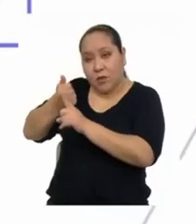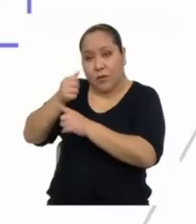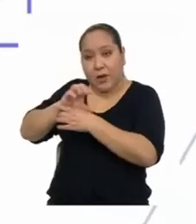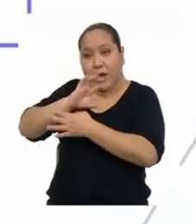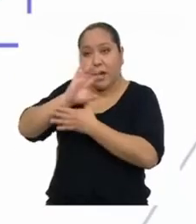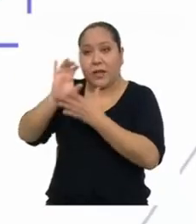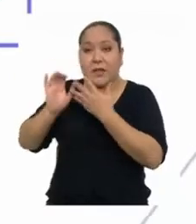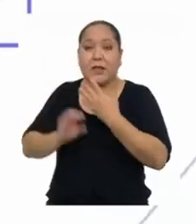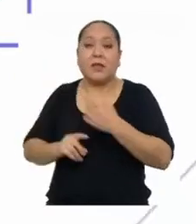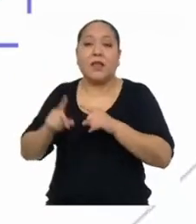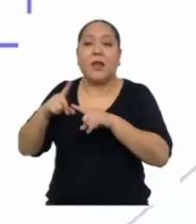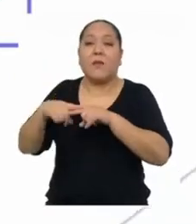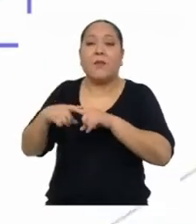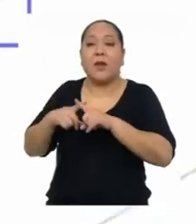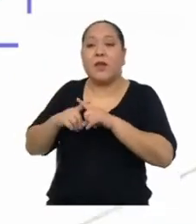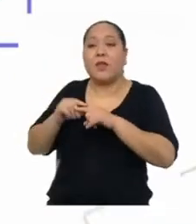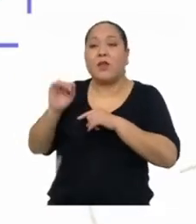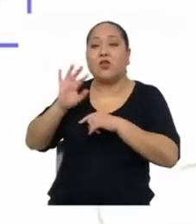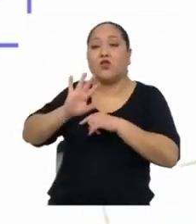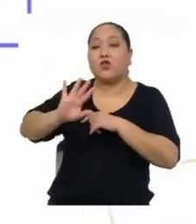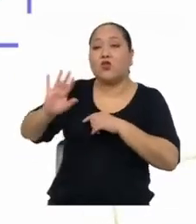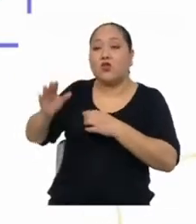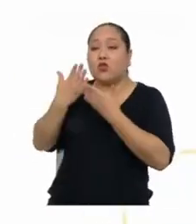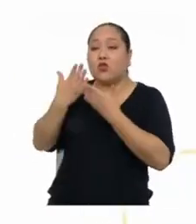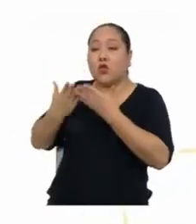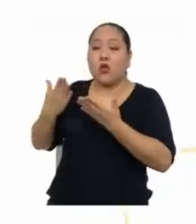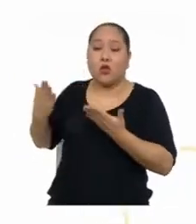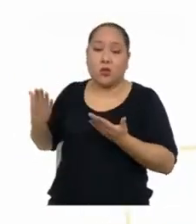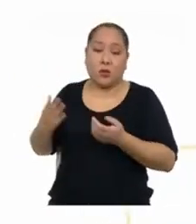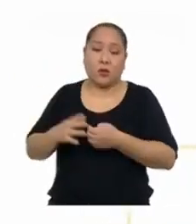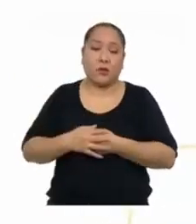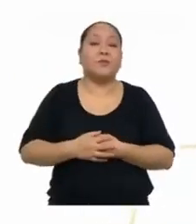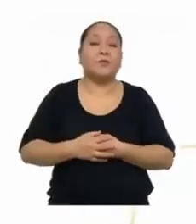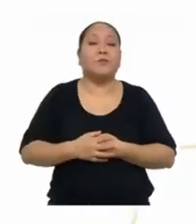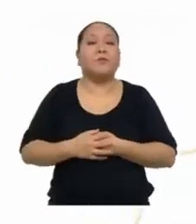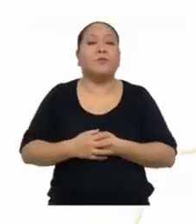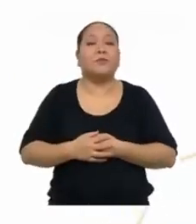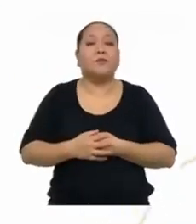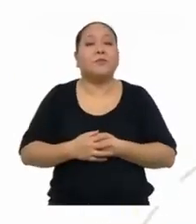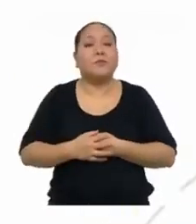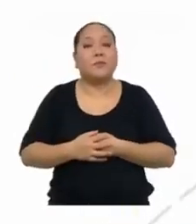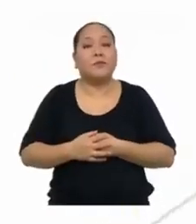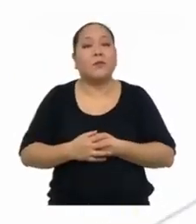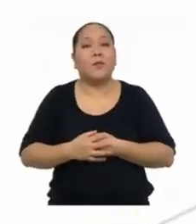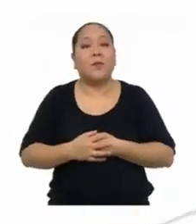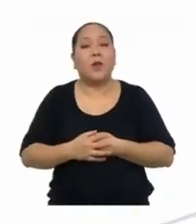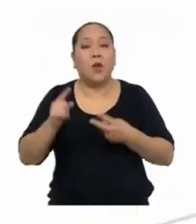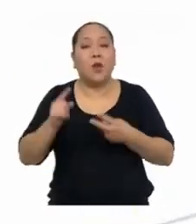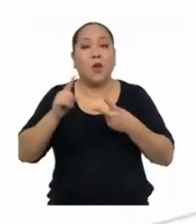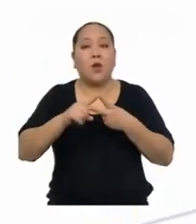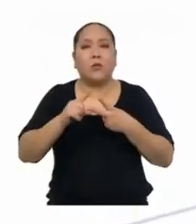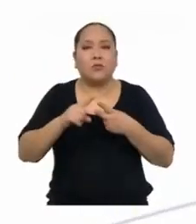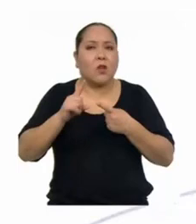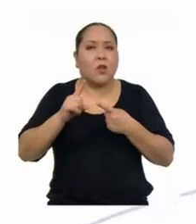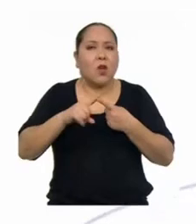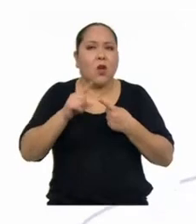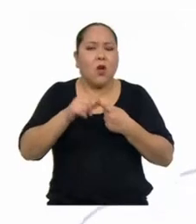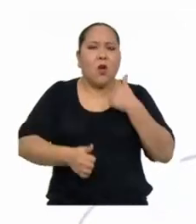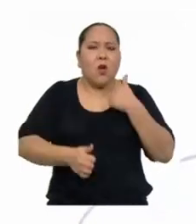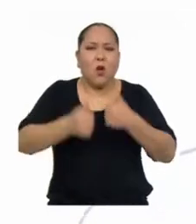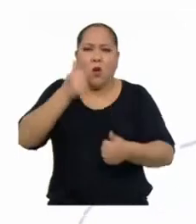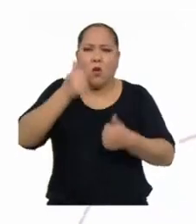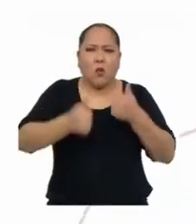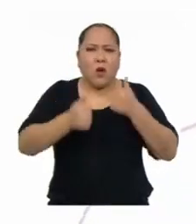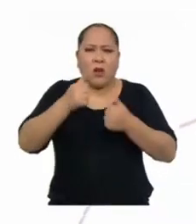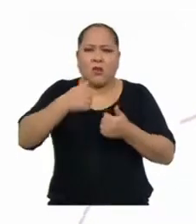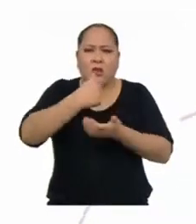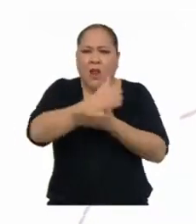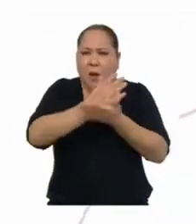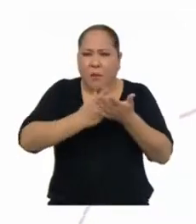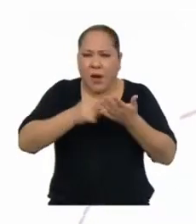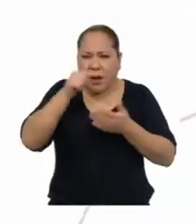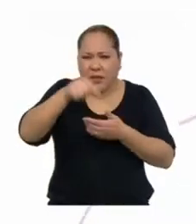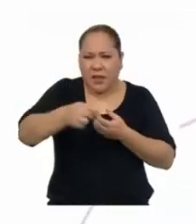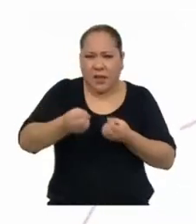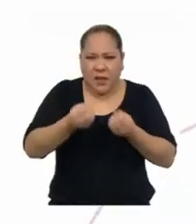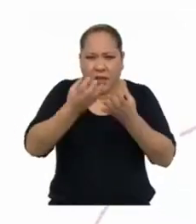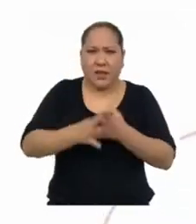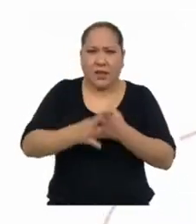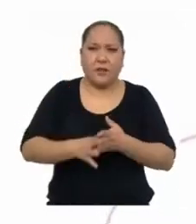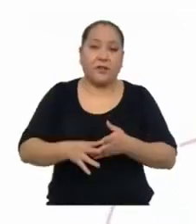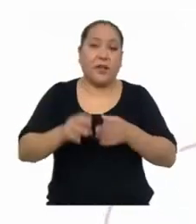los elementos particulares que las definen. ¿Cuáles son estos elementos que la definen?